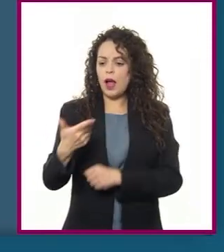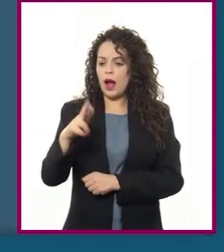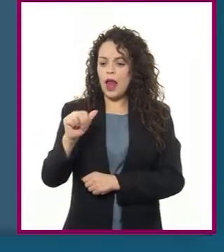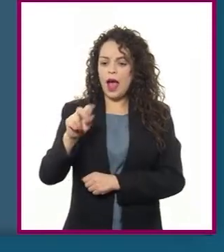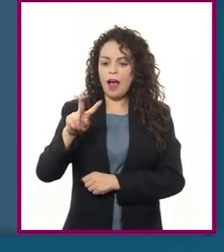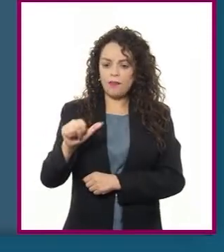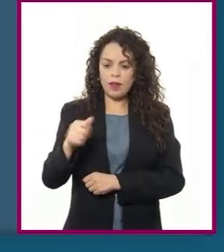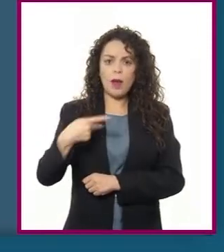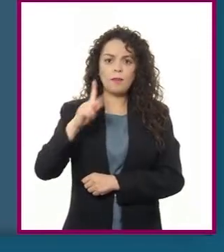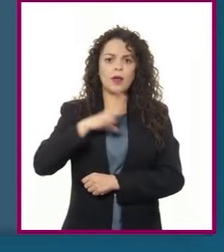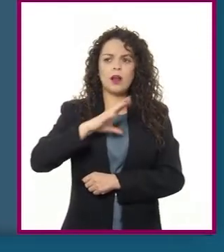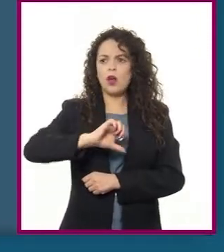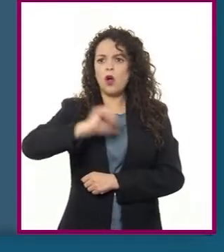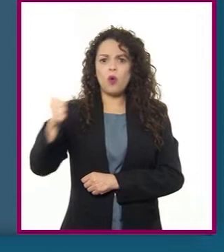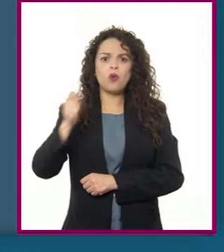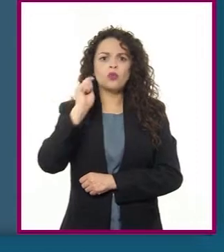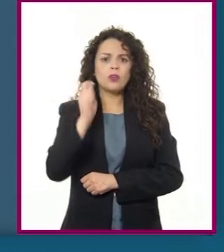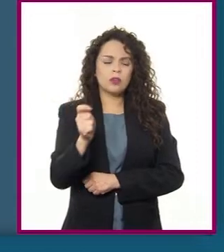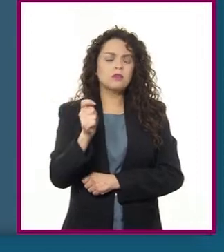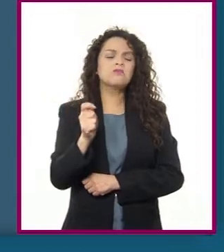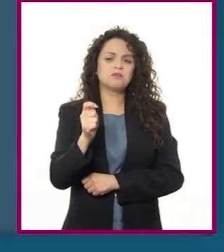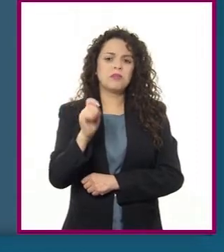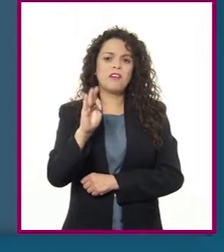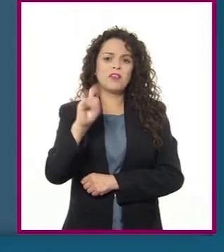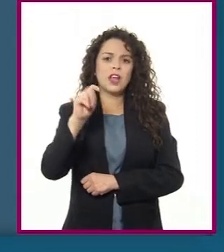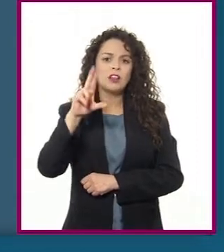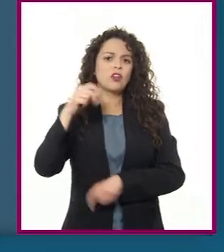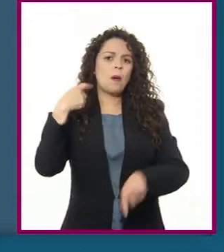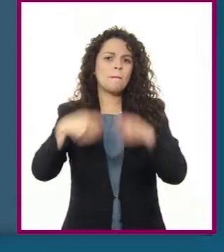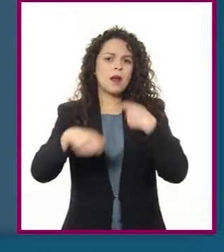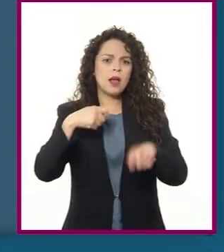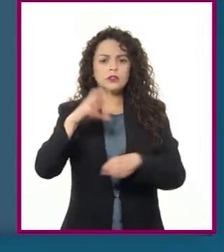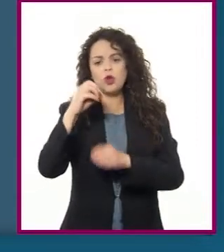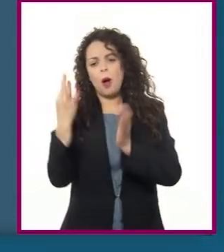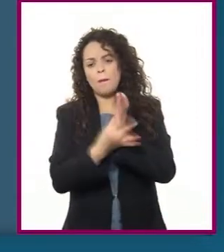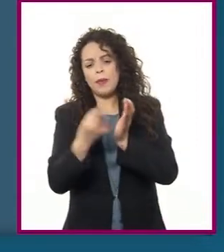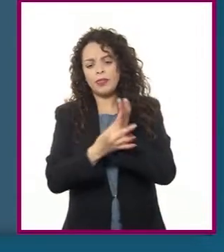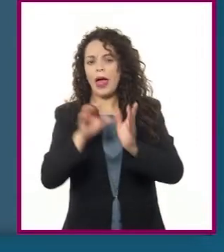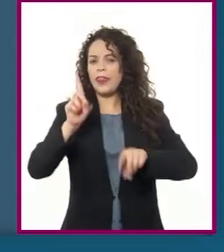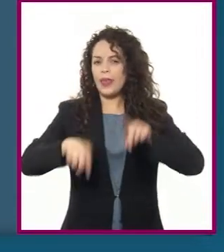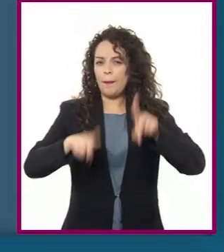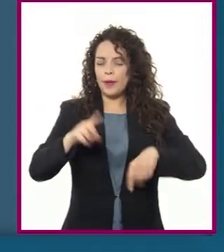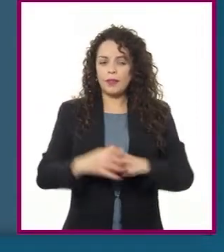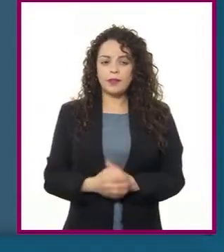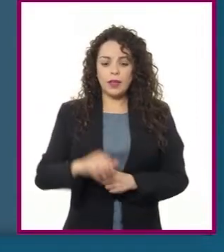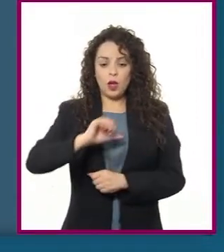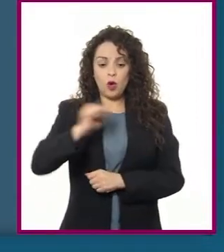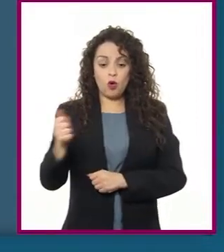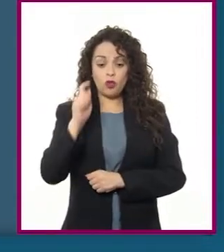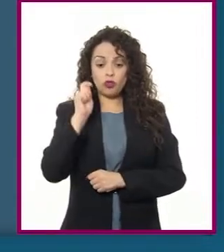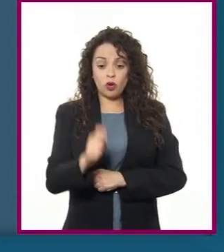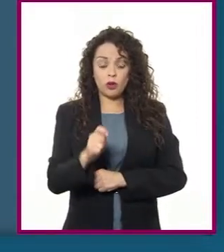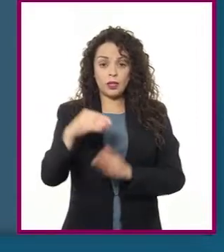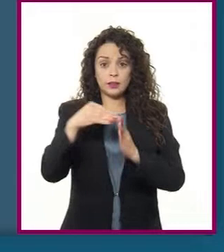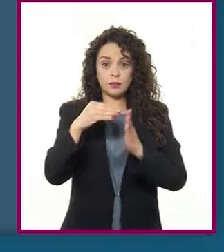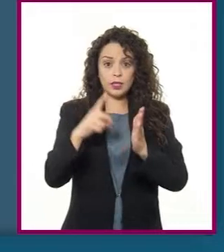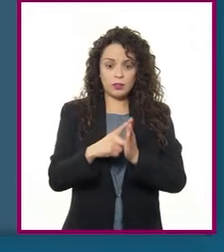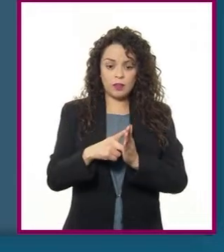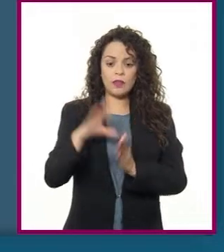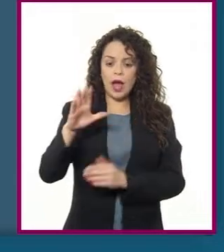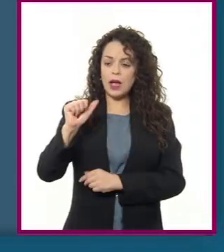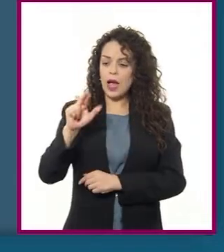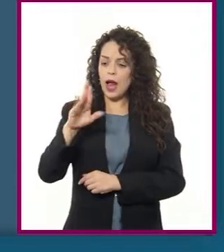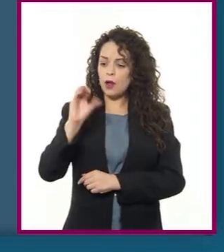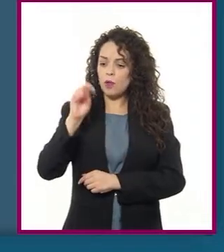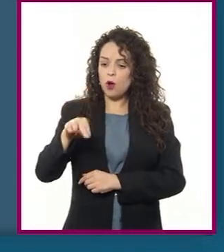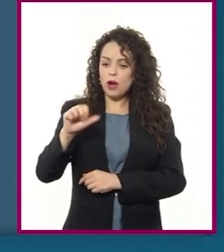de lechos como membranas filtrantes que pueden ser de plástico o de metal. Otro método filtrante es el carbón activado, que